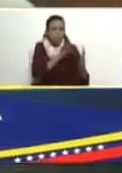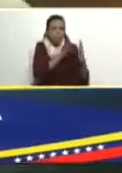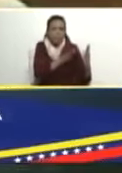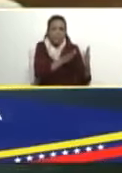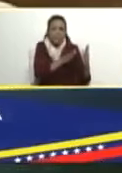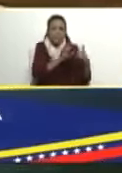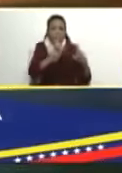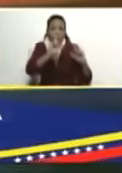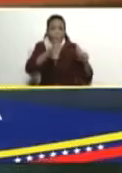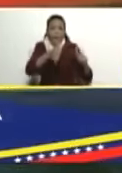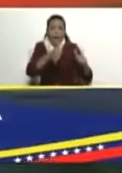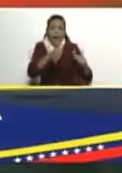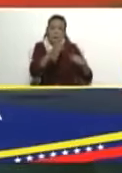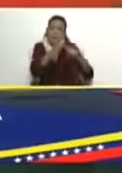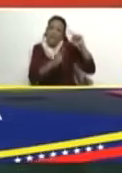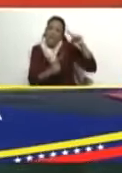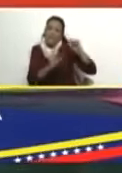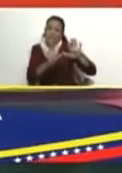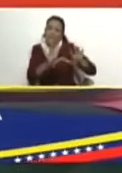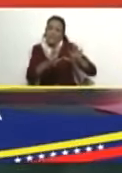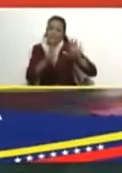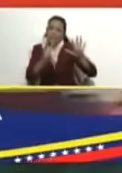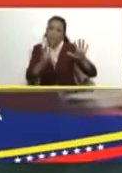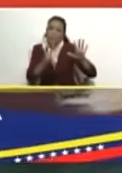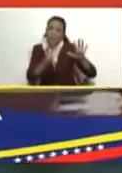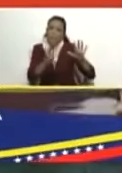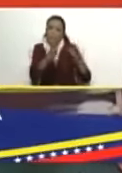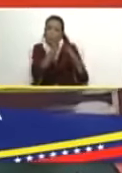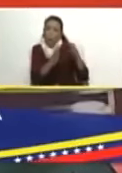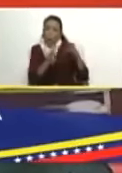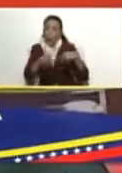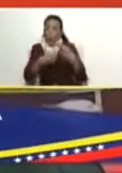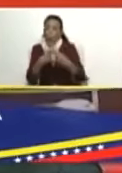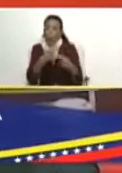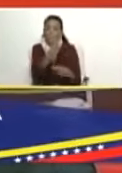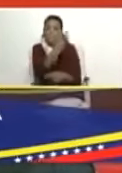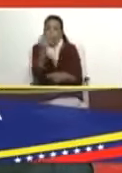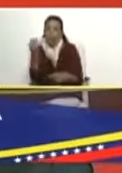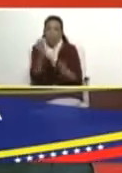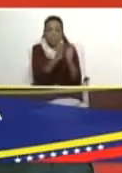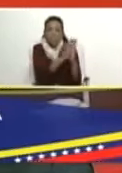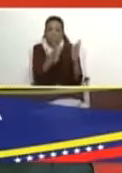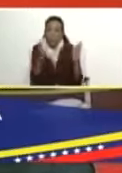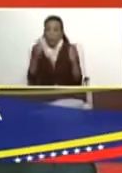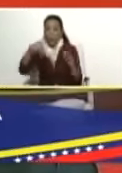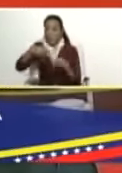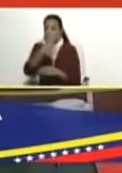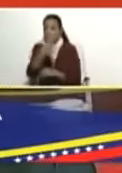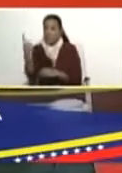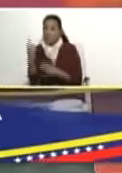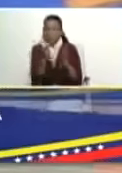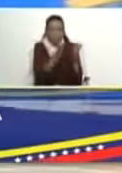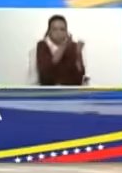a partir de la mitad del siglo XIX, todo el siglo XX y parte de este siglo XXI.